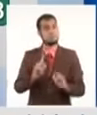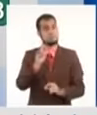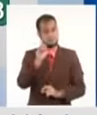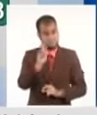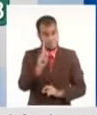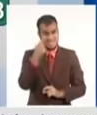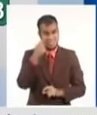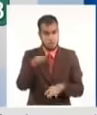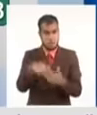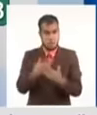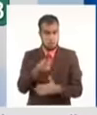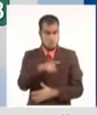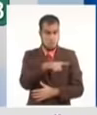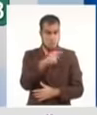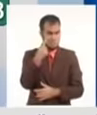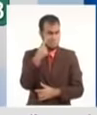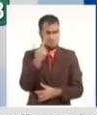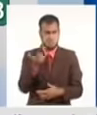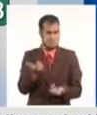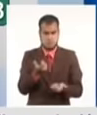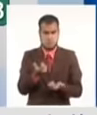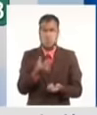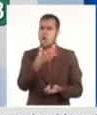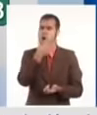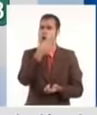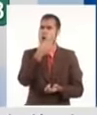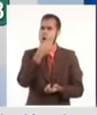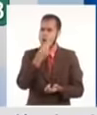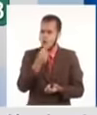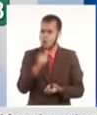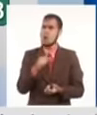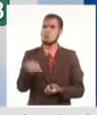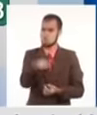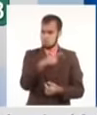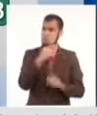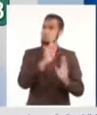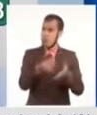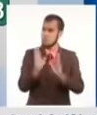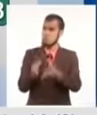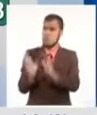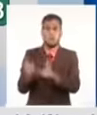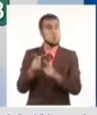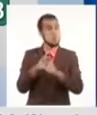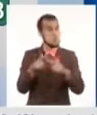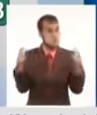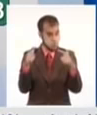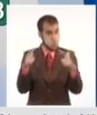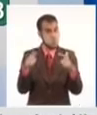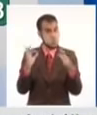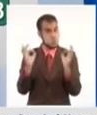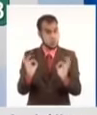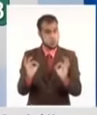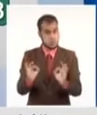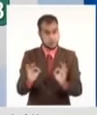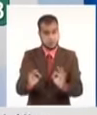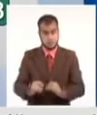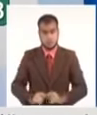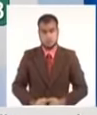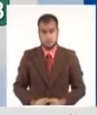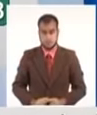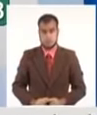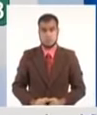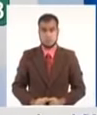últimos días hemos estado viendo que también las edades jóvenes y relativamente jóvenes, pues también con